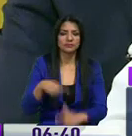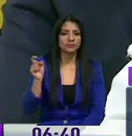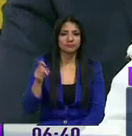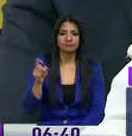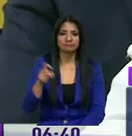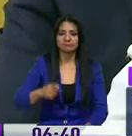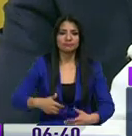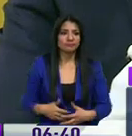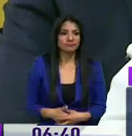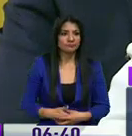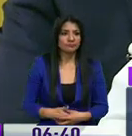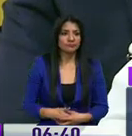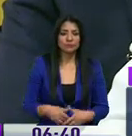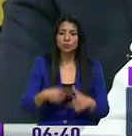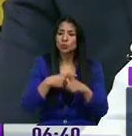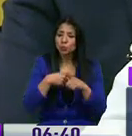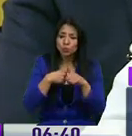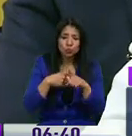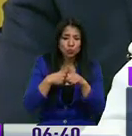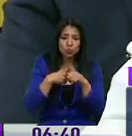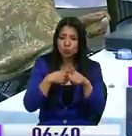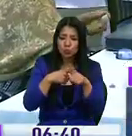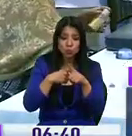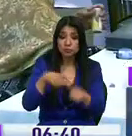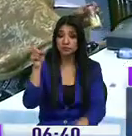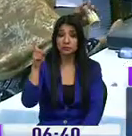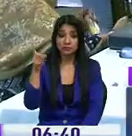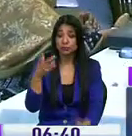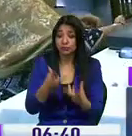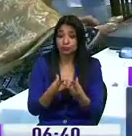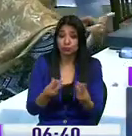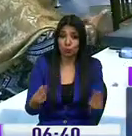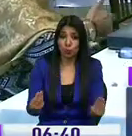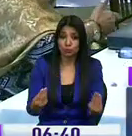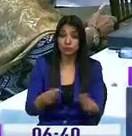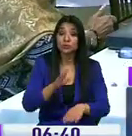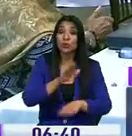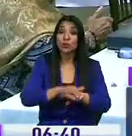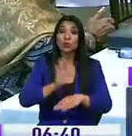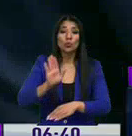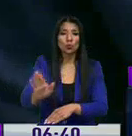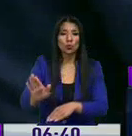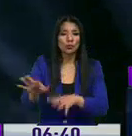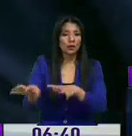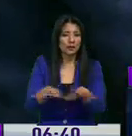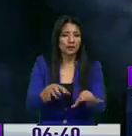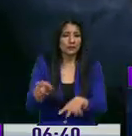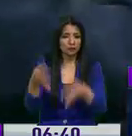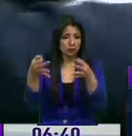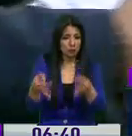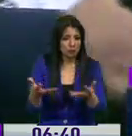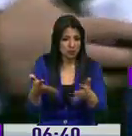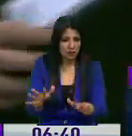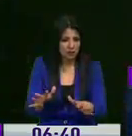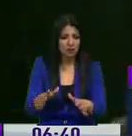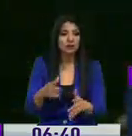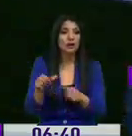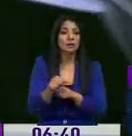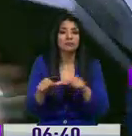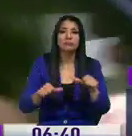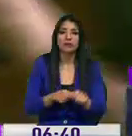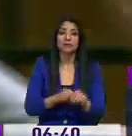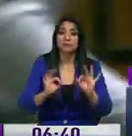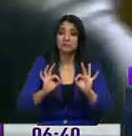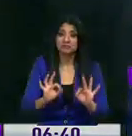soluciones urgentísimas otra de las acusaciones en el supuesto incumplimiento de funciones si bien no administrar adecuadamente